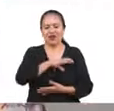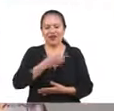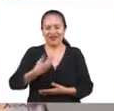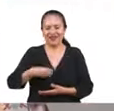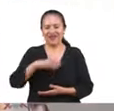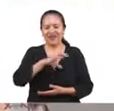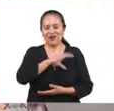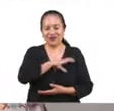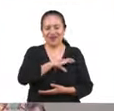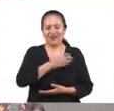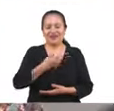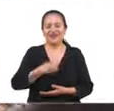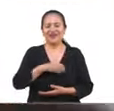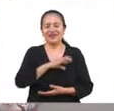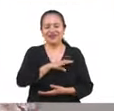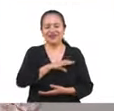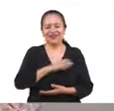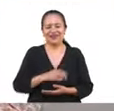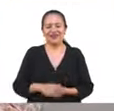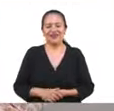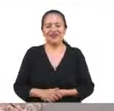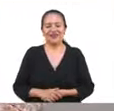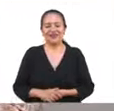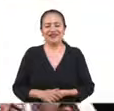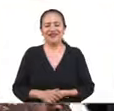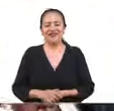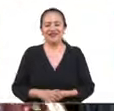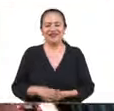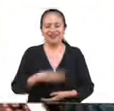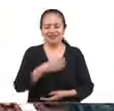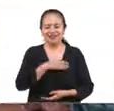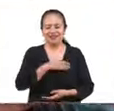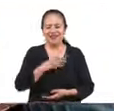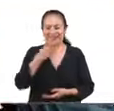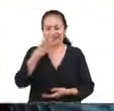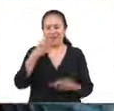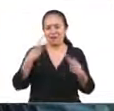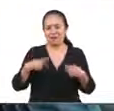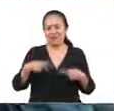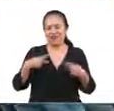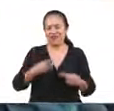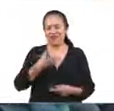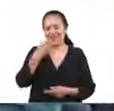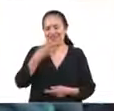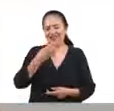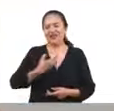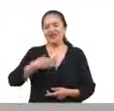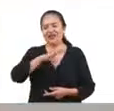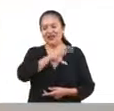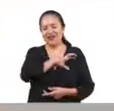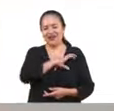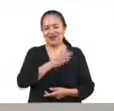Claudia, Claudia, Claudia, Claudia, Claudia,